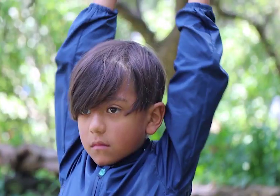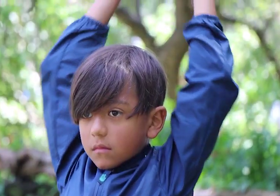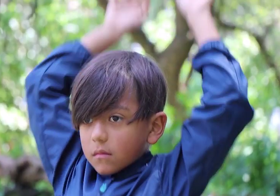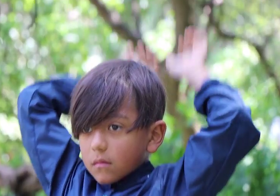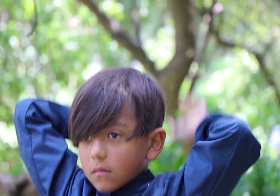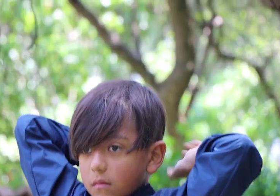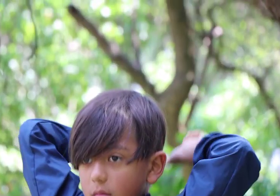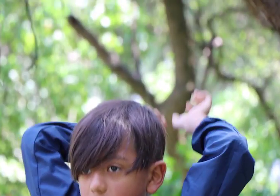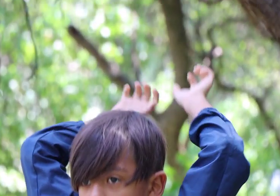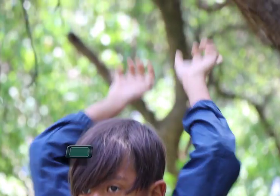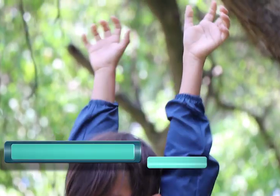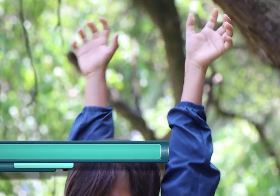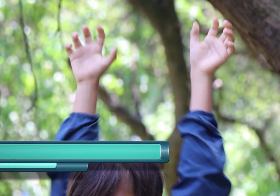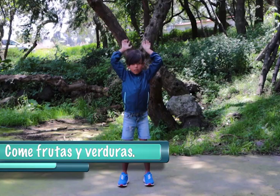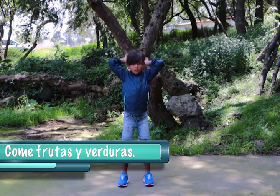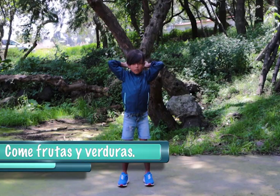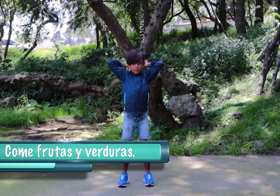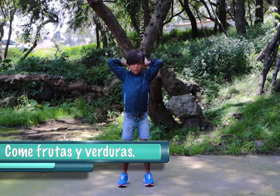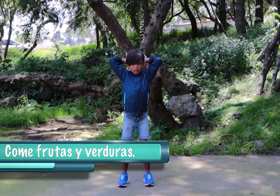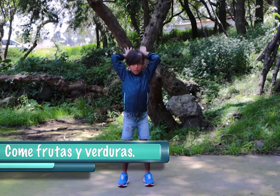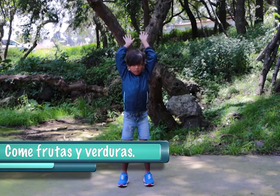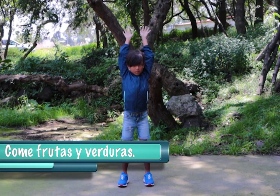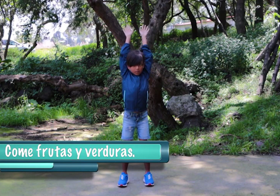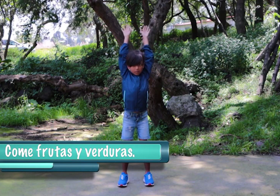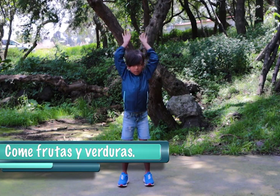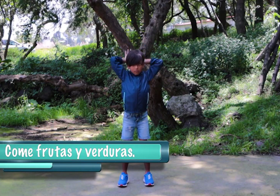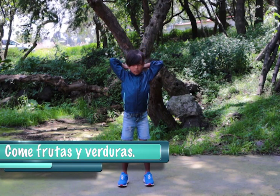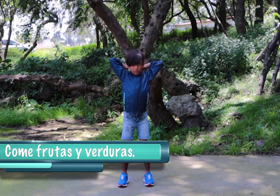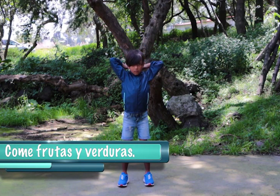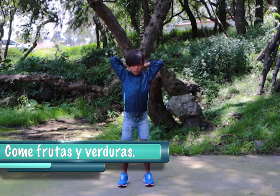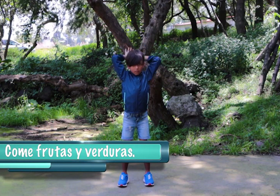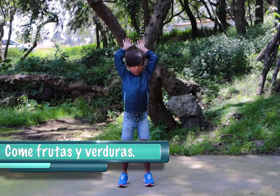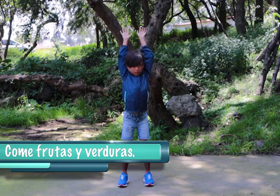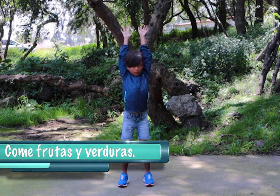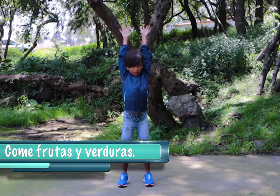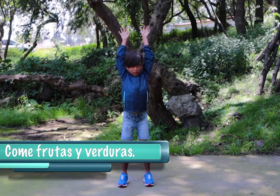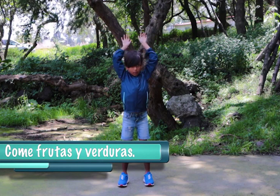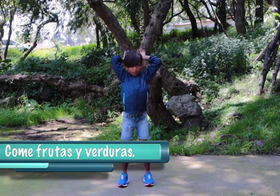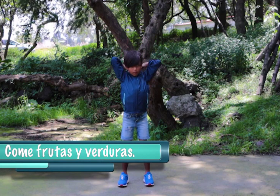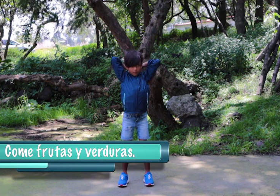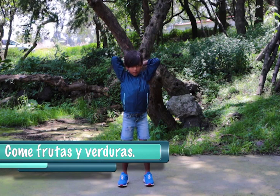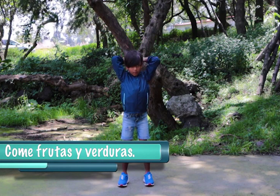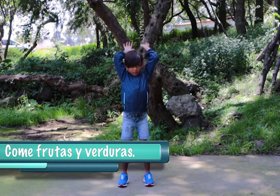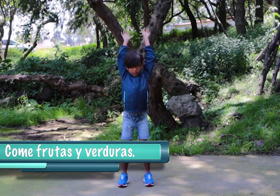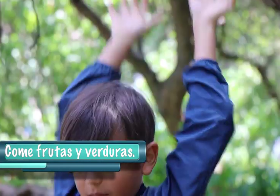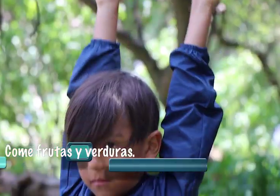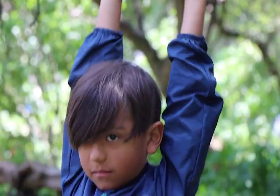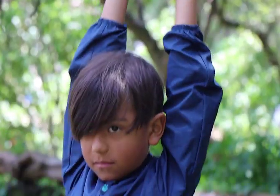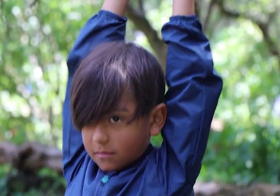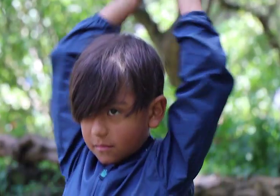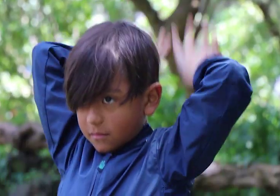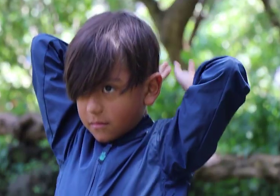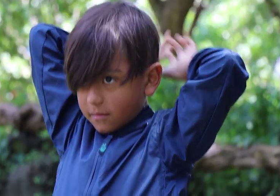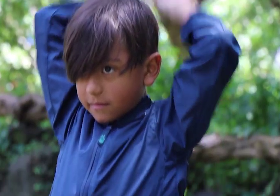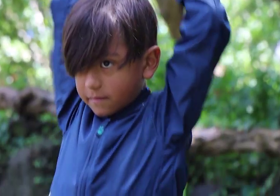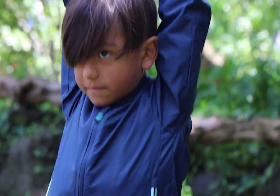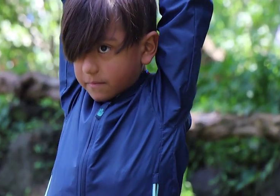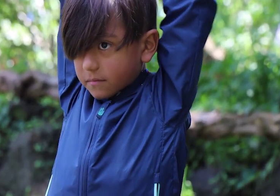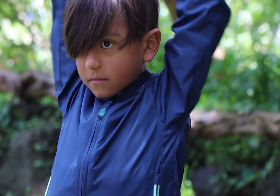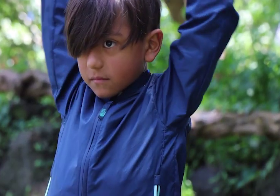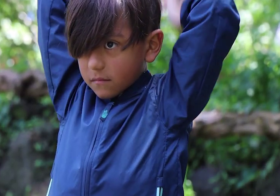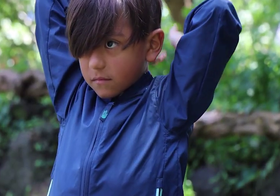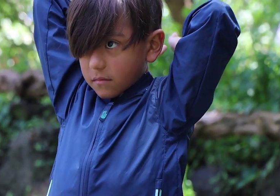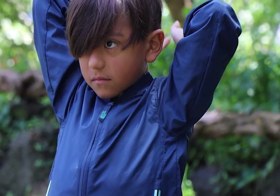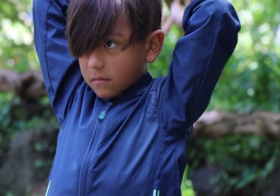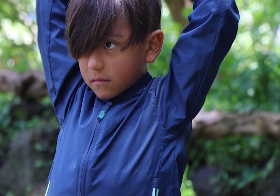Flexión, extendo, con fuerza. Bien, Yair, muy bien. Con fuerza, uno más. Bien,